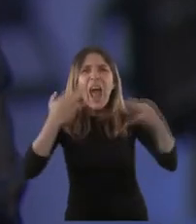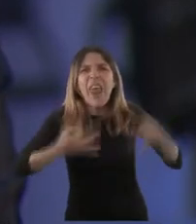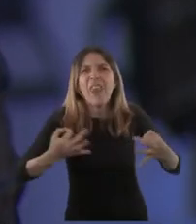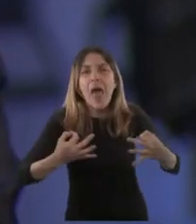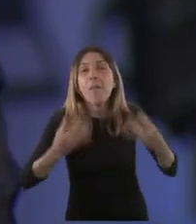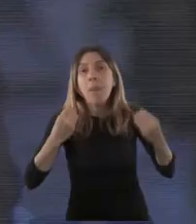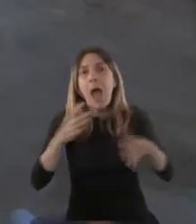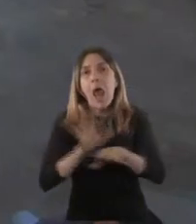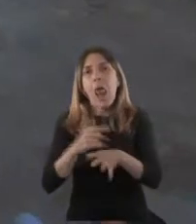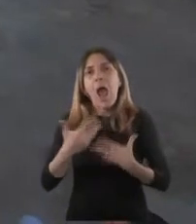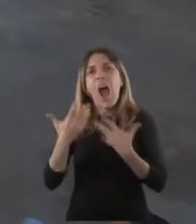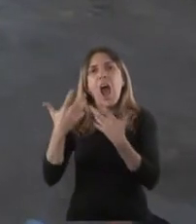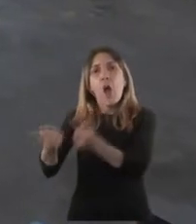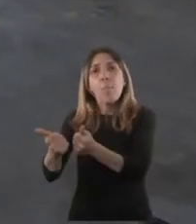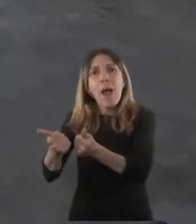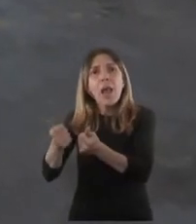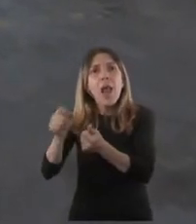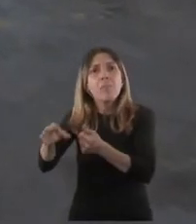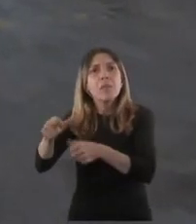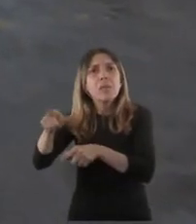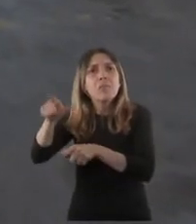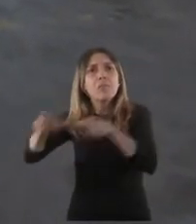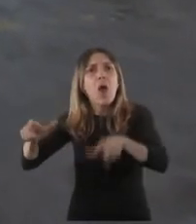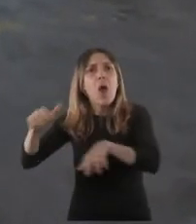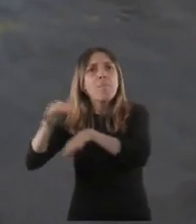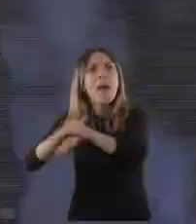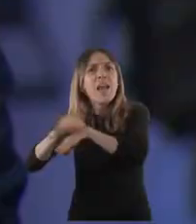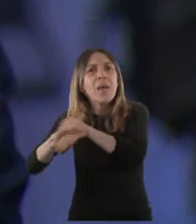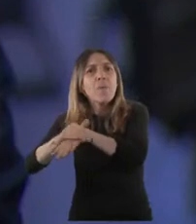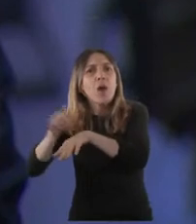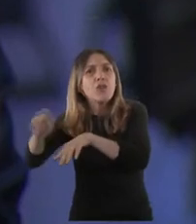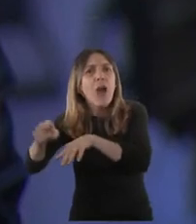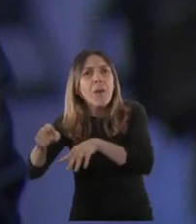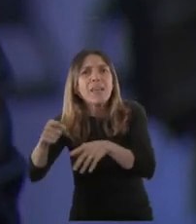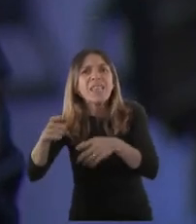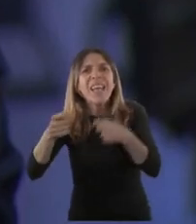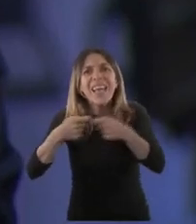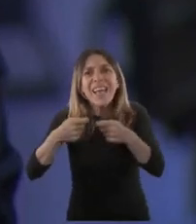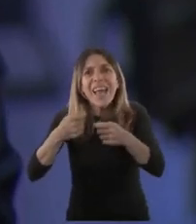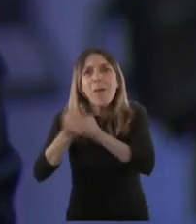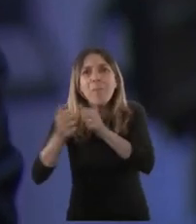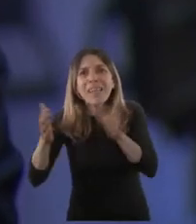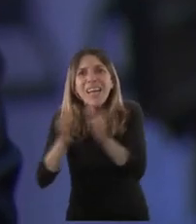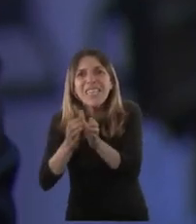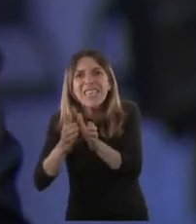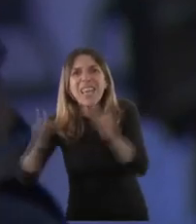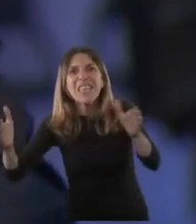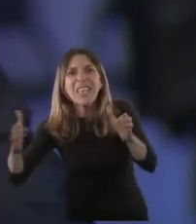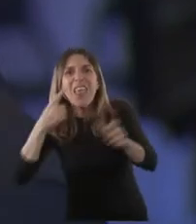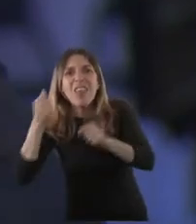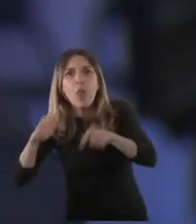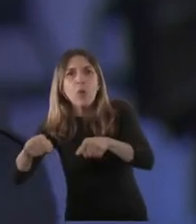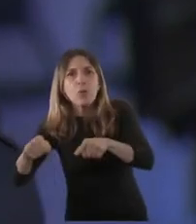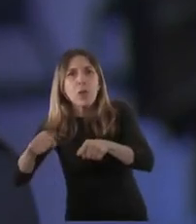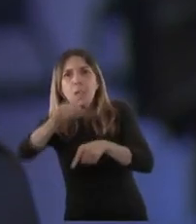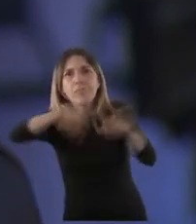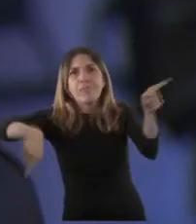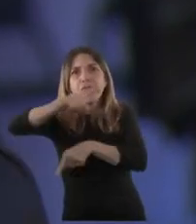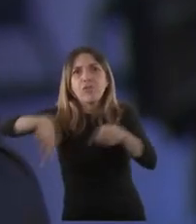a quienes son las responsables de los mayores niveles de empleo, nuestras pequeñas y medianas industrias. Por